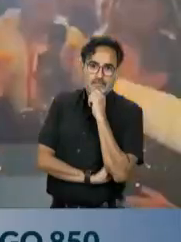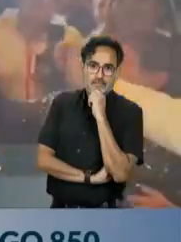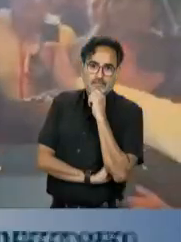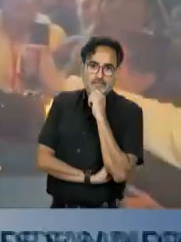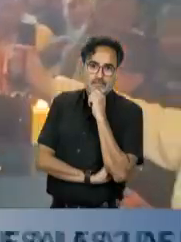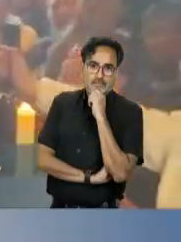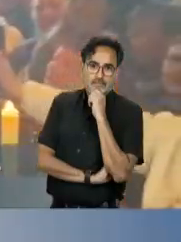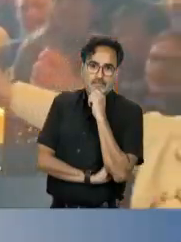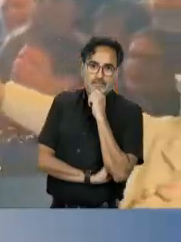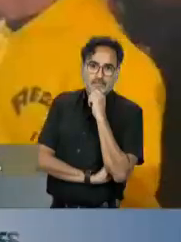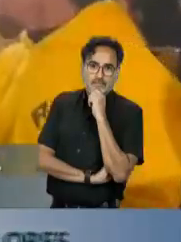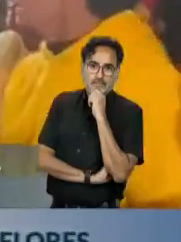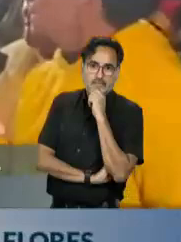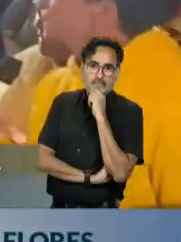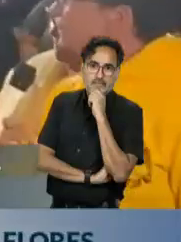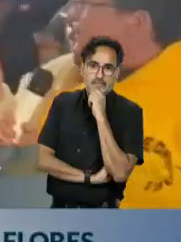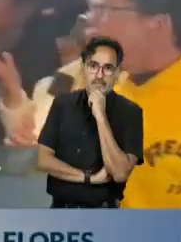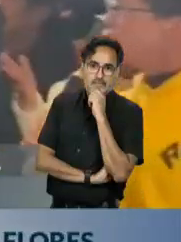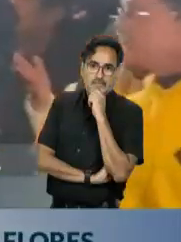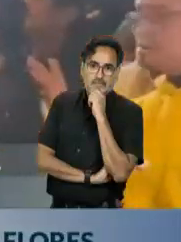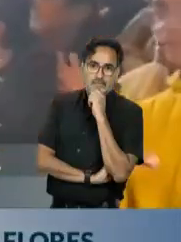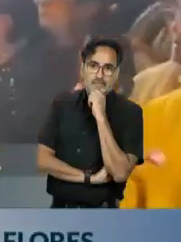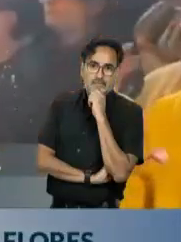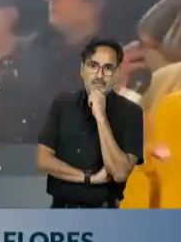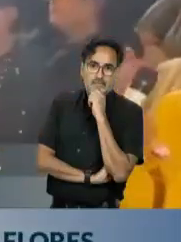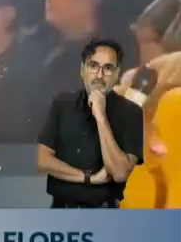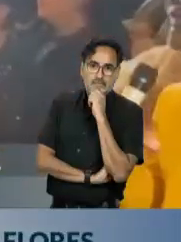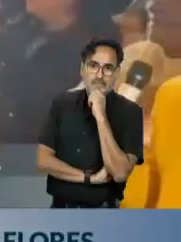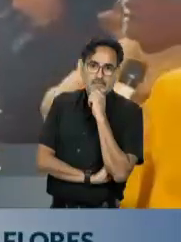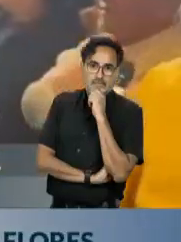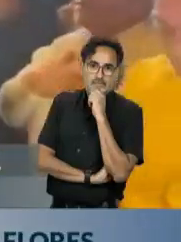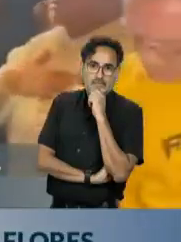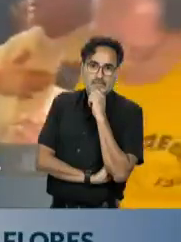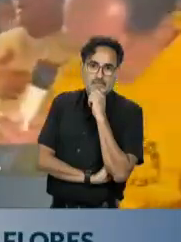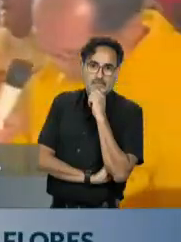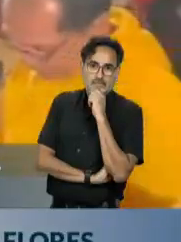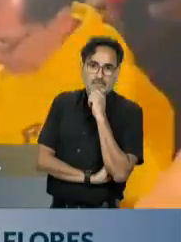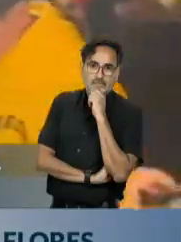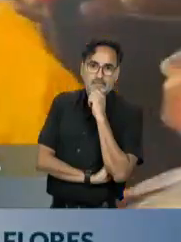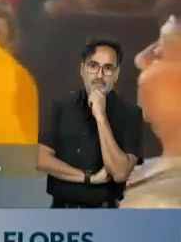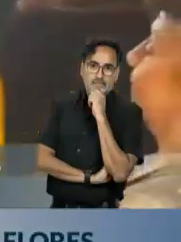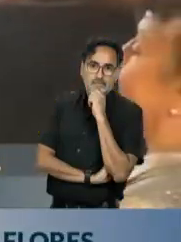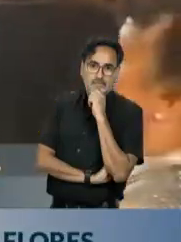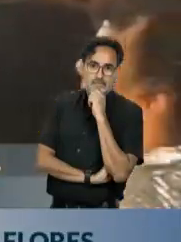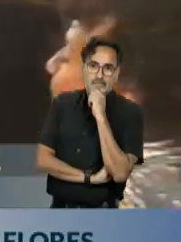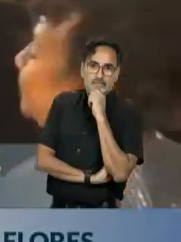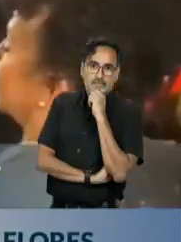la van a saludar al cortejo fúnebre, luego se van a dirigir a la Pérgola de las Flores, lugar donde